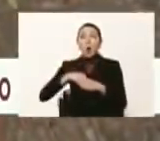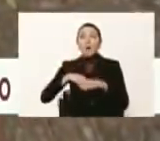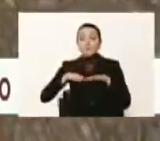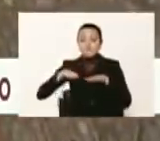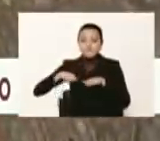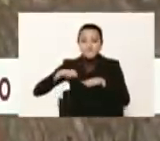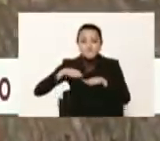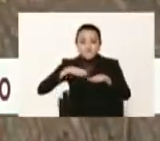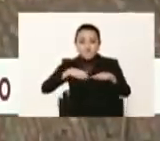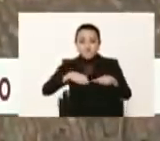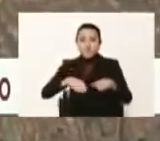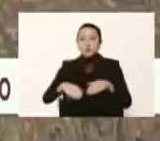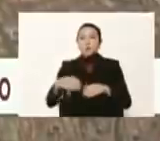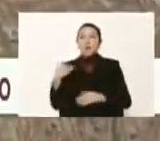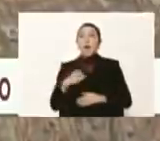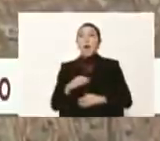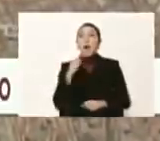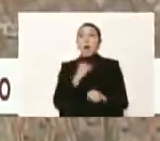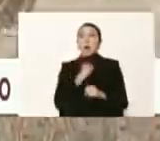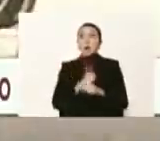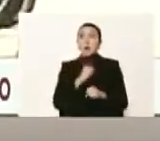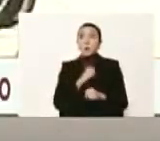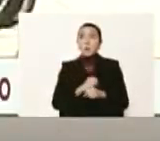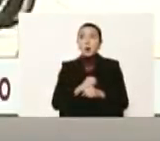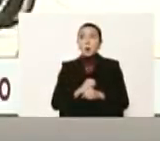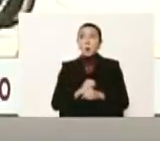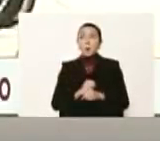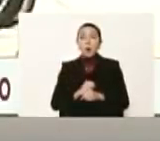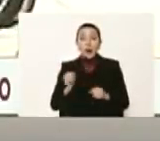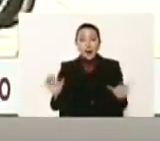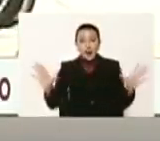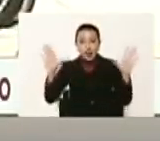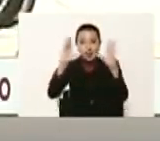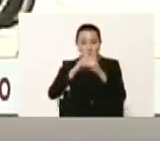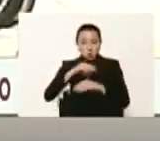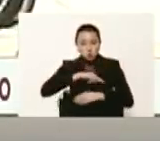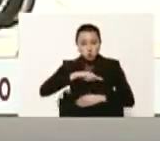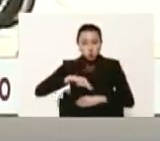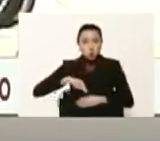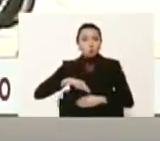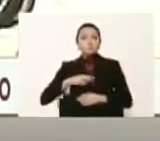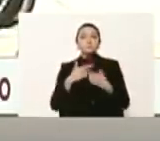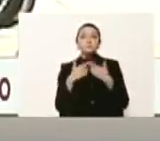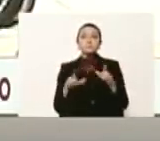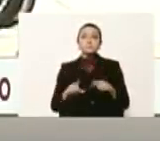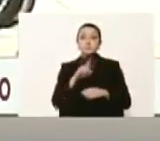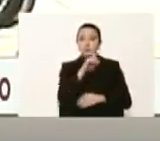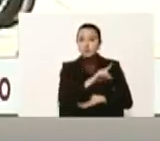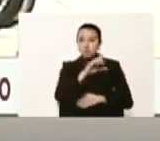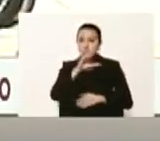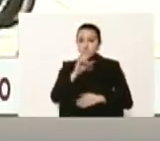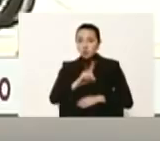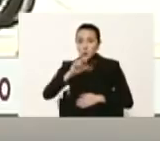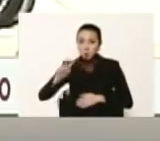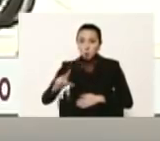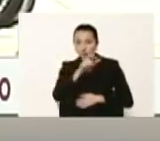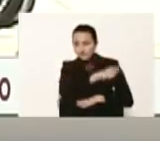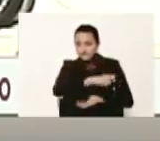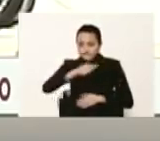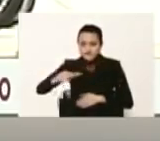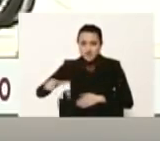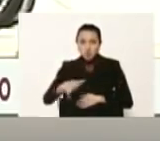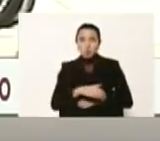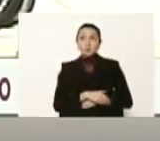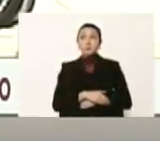donde se activaron estas operaciones y a medianoche estábamos liberando 112 personas que